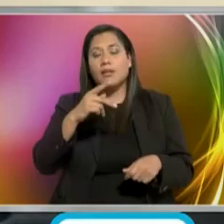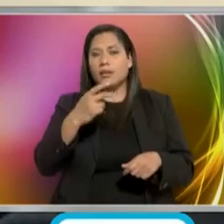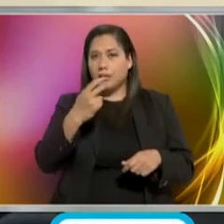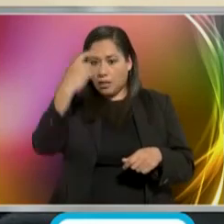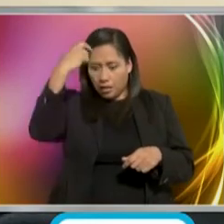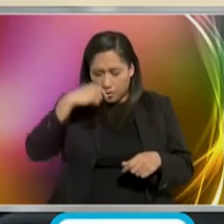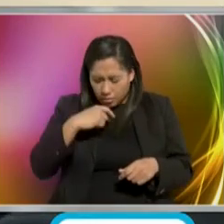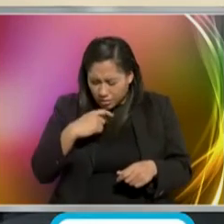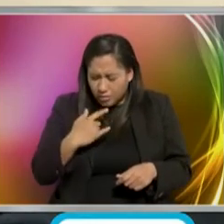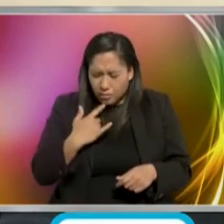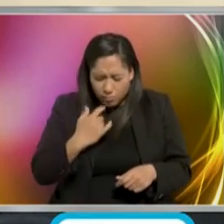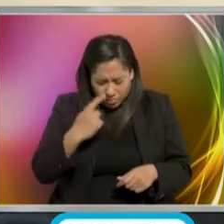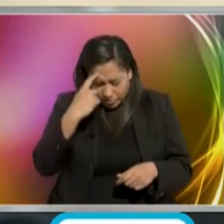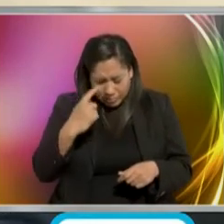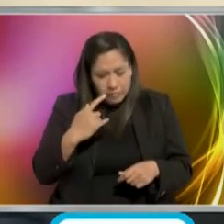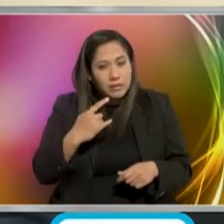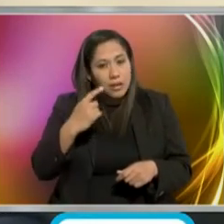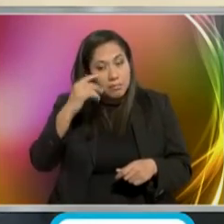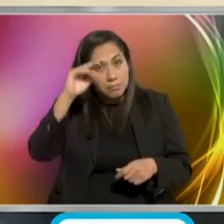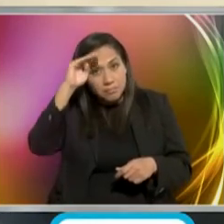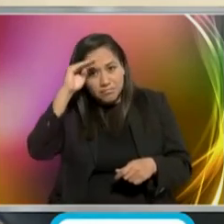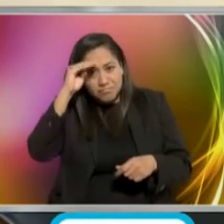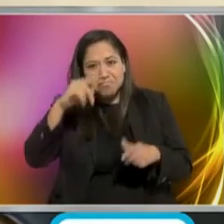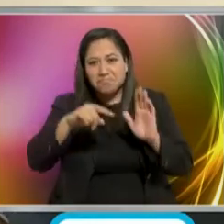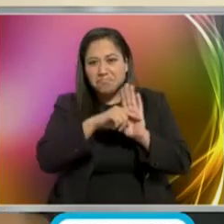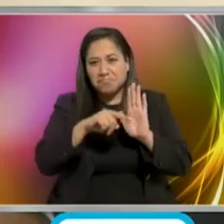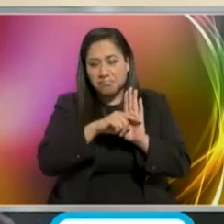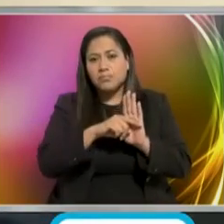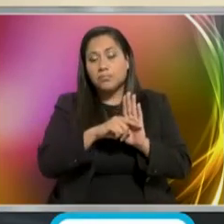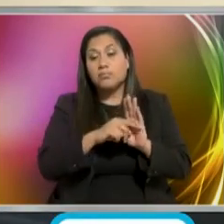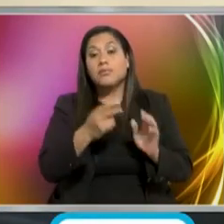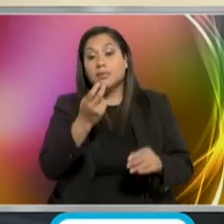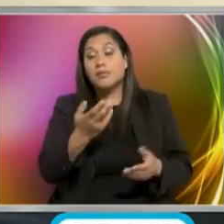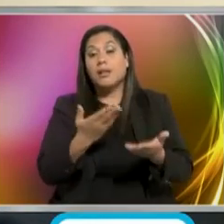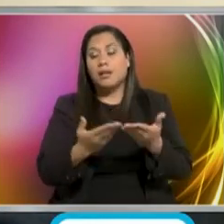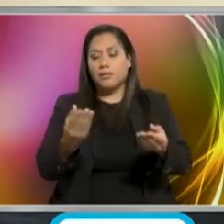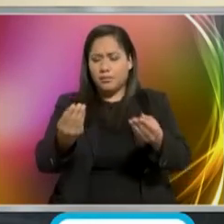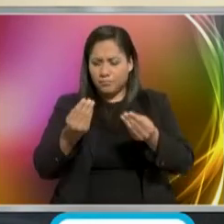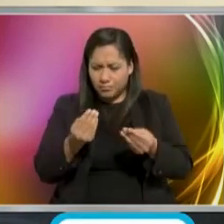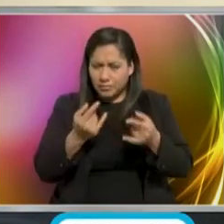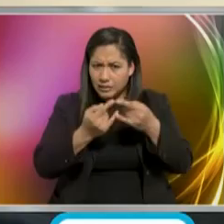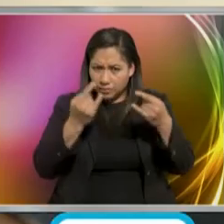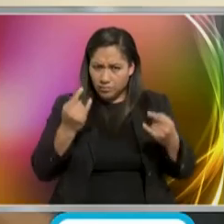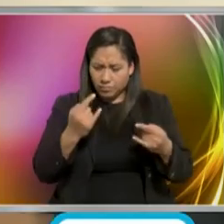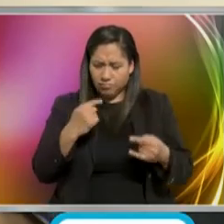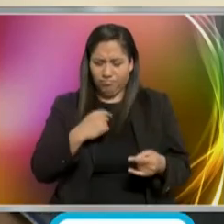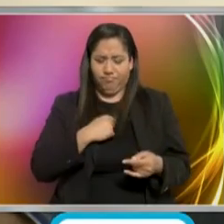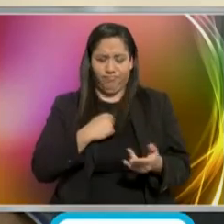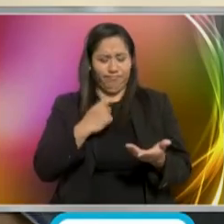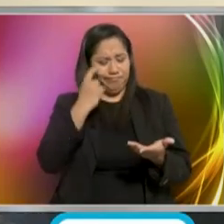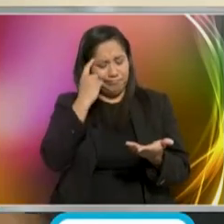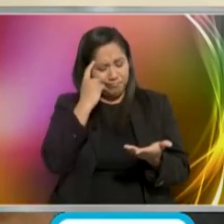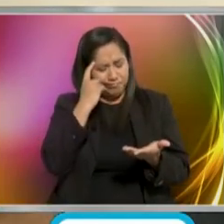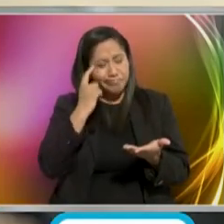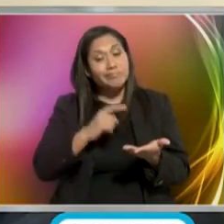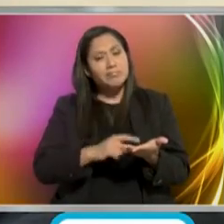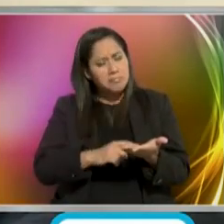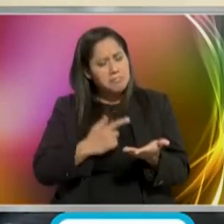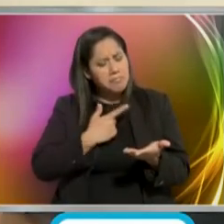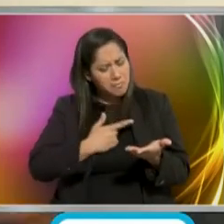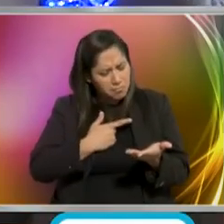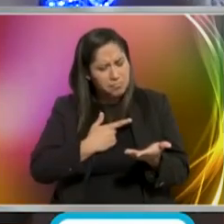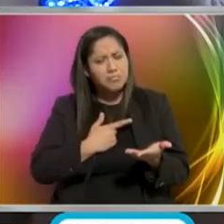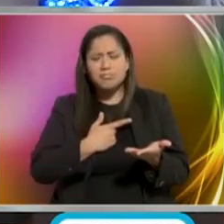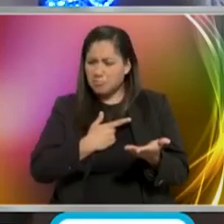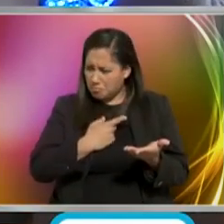demonios, ¿no? Sí. Entonces llegó a mí esta puesta en escena, esta historia, y nos encantó y